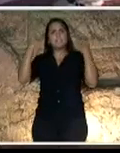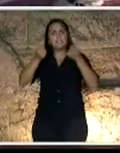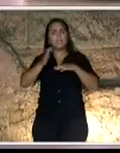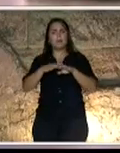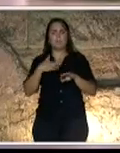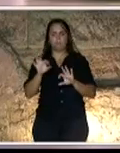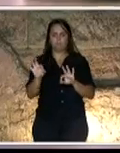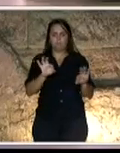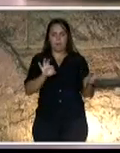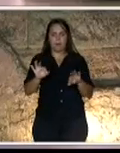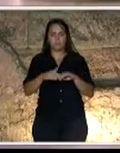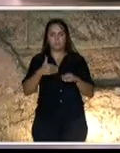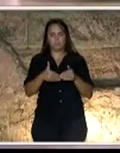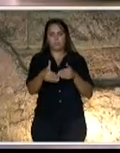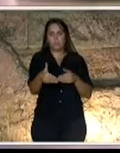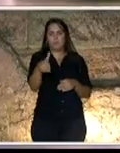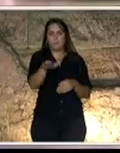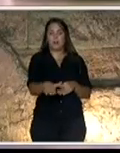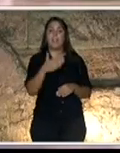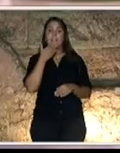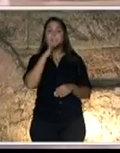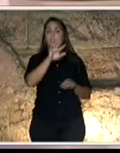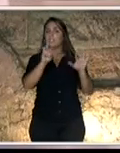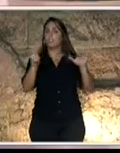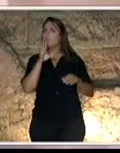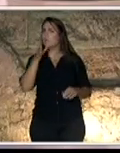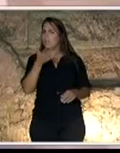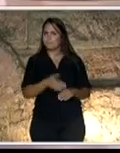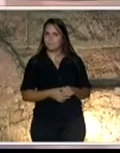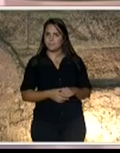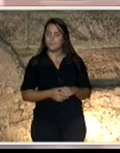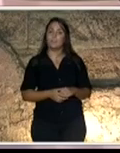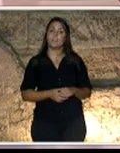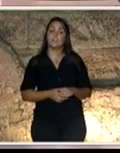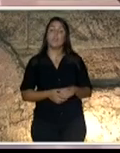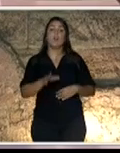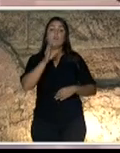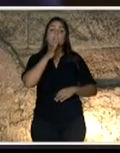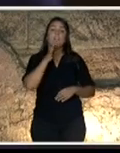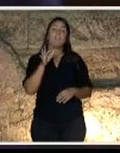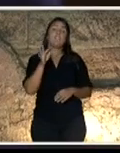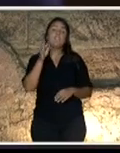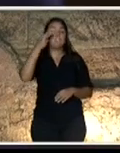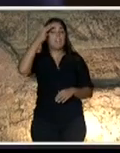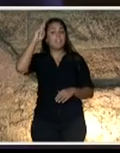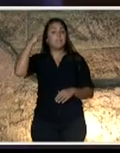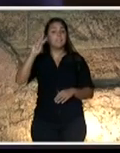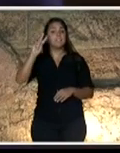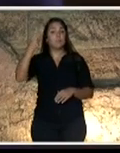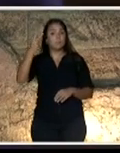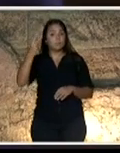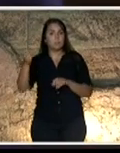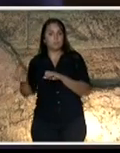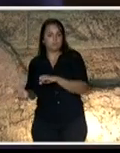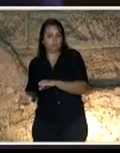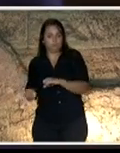su espíritu ante la muerte acaecida a los 58 años? ¿Por qué Felipe II trasladó los restos